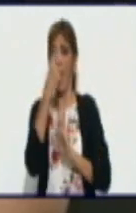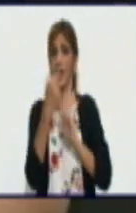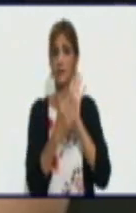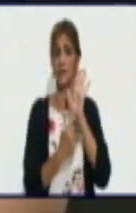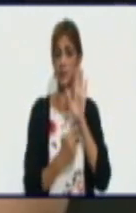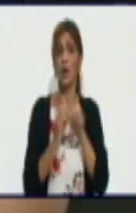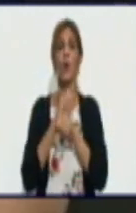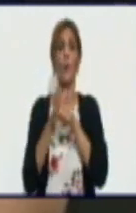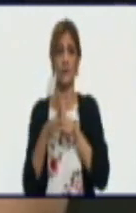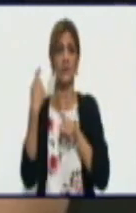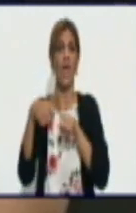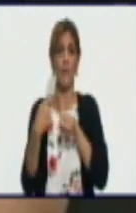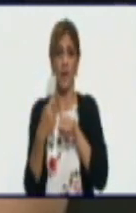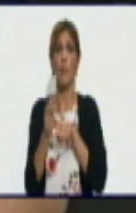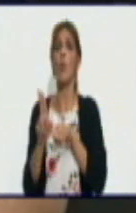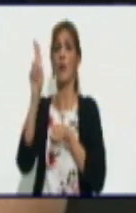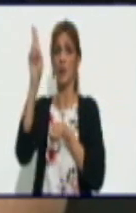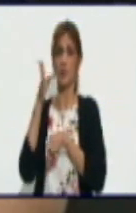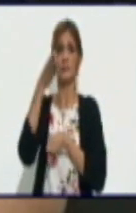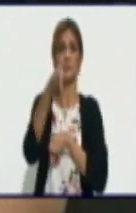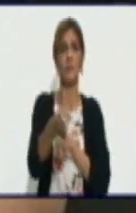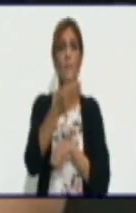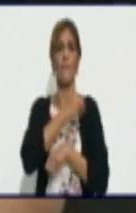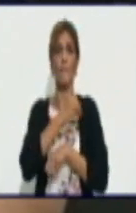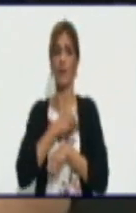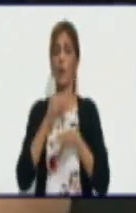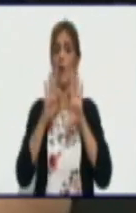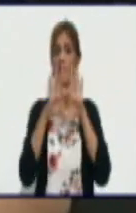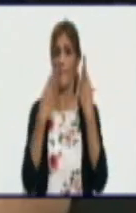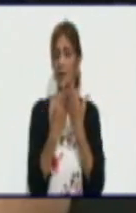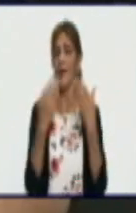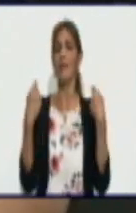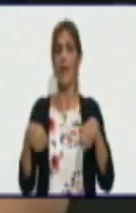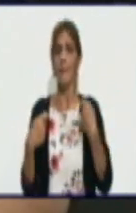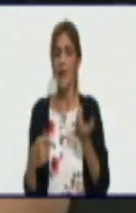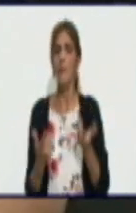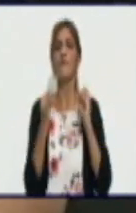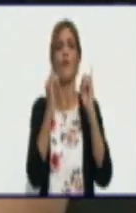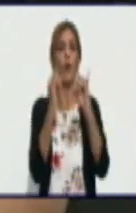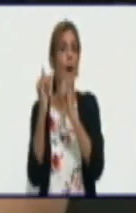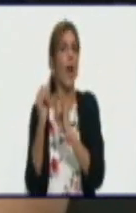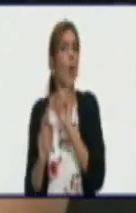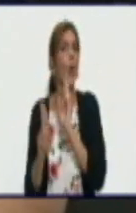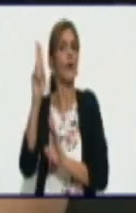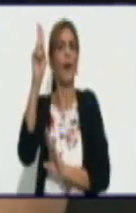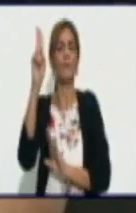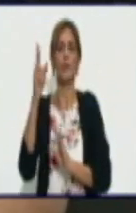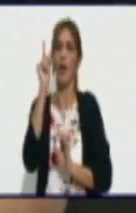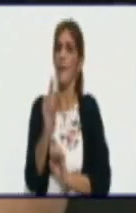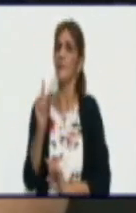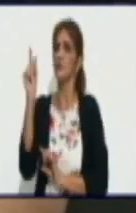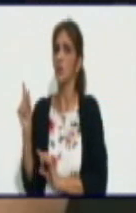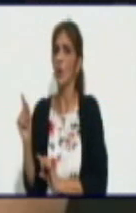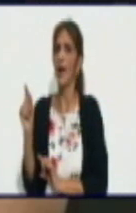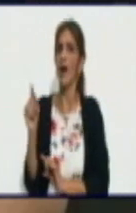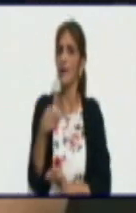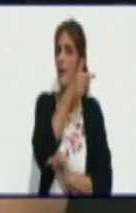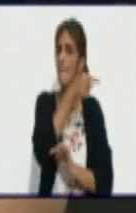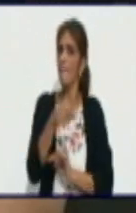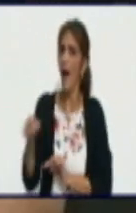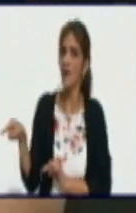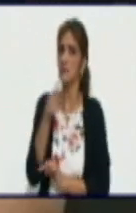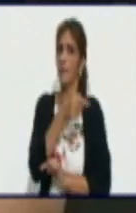debemos de acudir de inmediato al médico de la familia. Debemos de comunicar de inmediato a los pesquisadores que están pasando de manera diaria